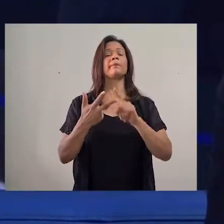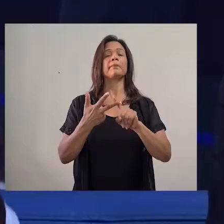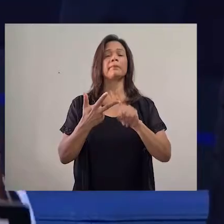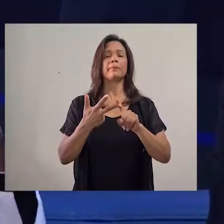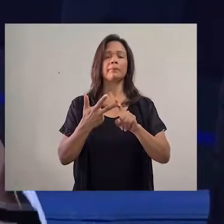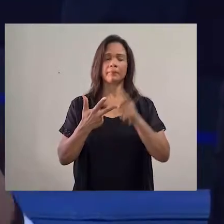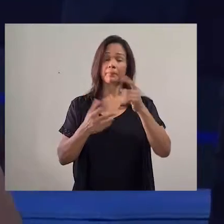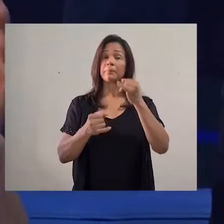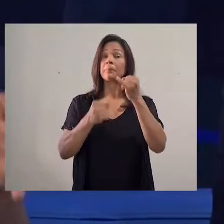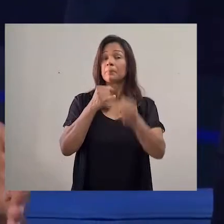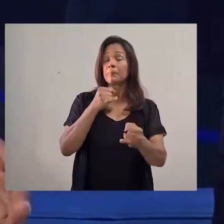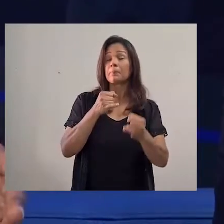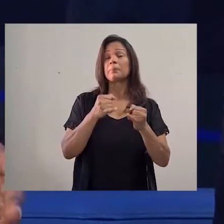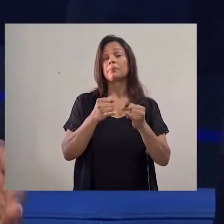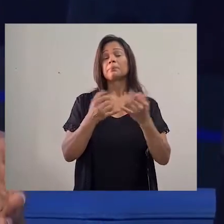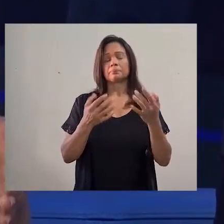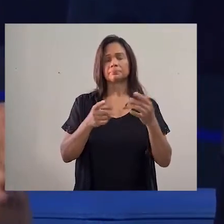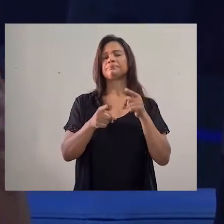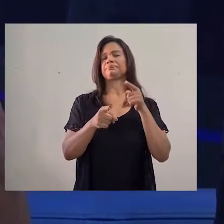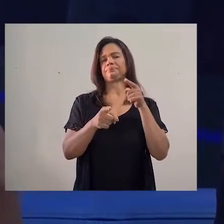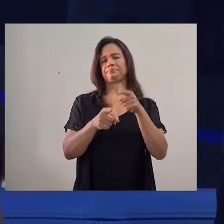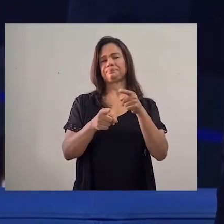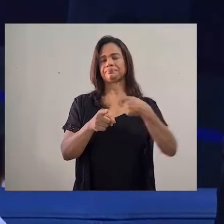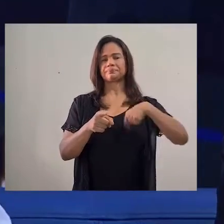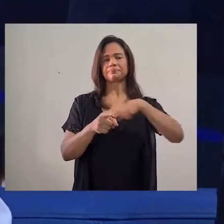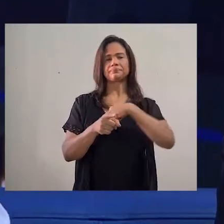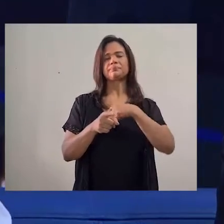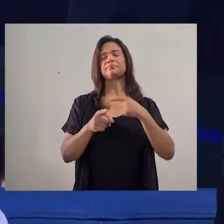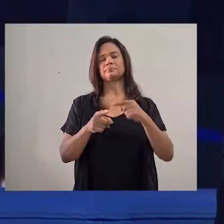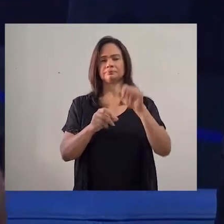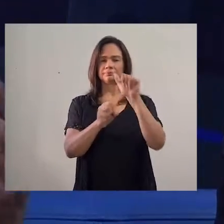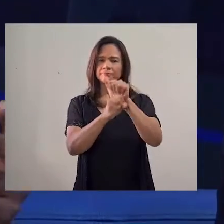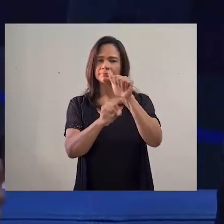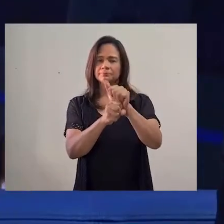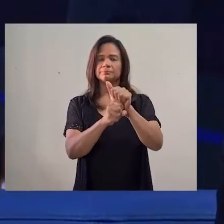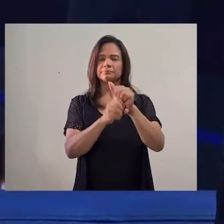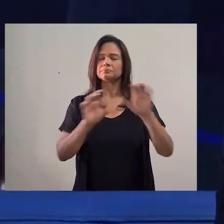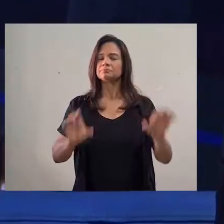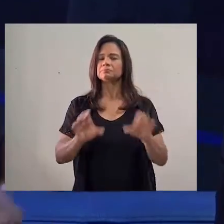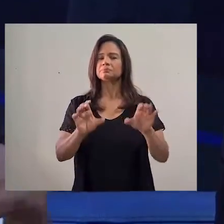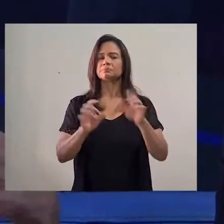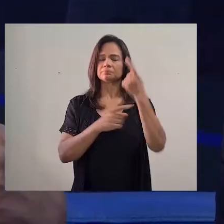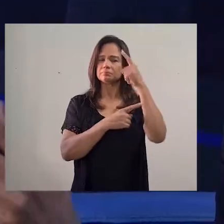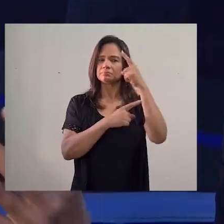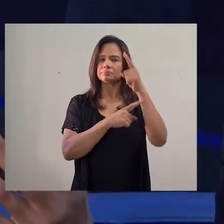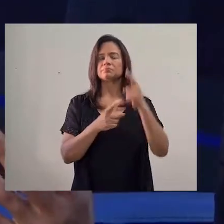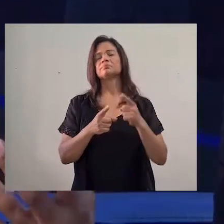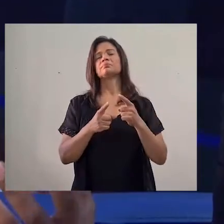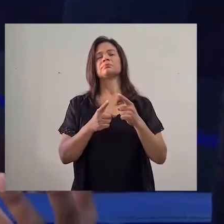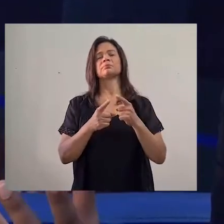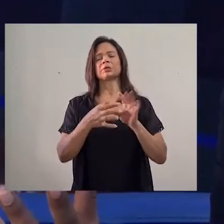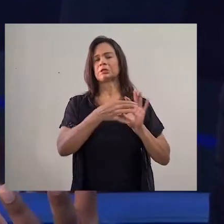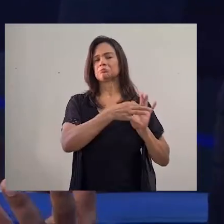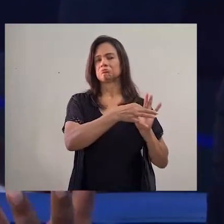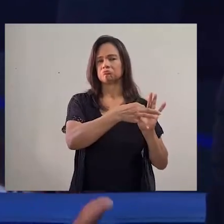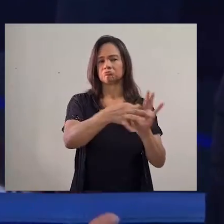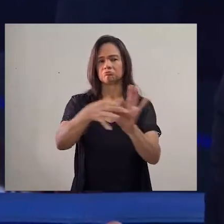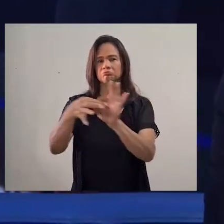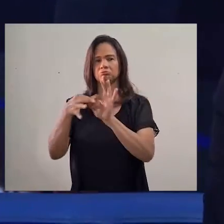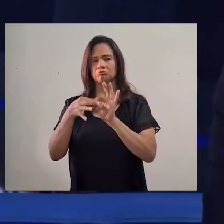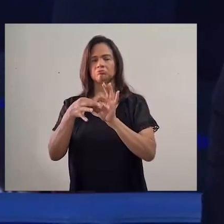Ministerio de Educación. Con relación a lo último, precisamente, nosotros tenemos que trabajar, y de hecho lo hacemos, trabajamos de